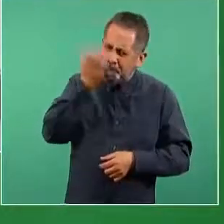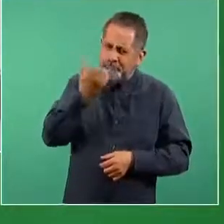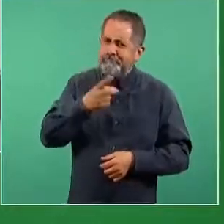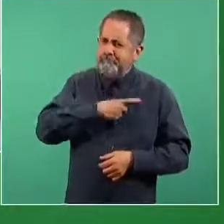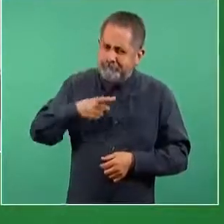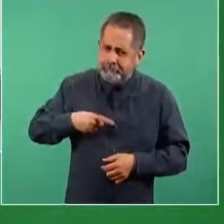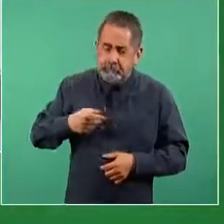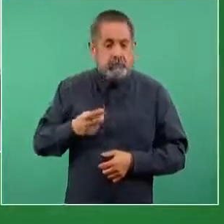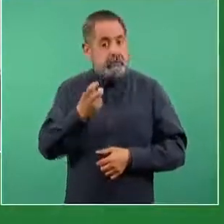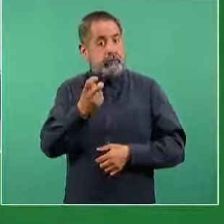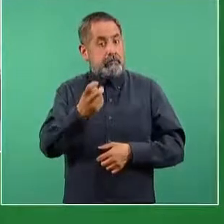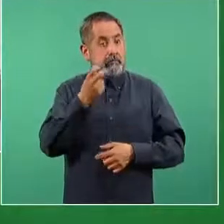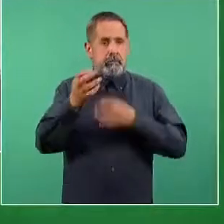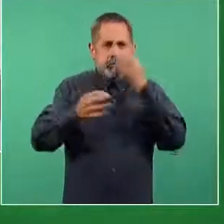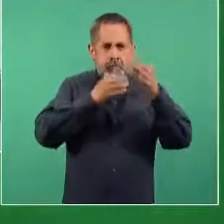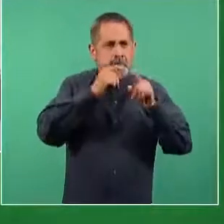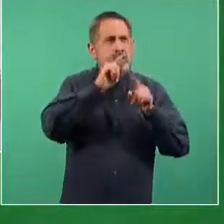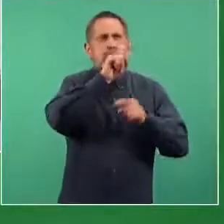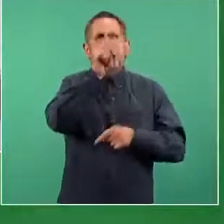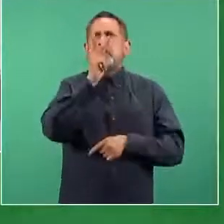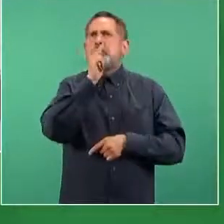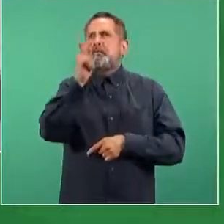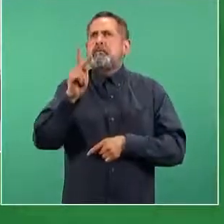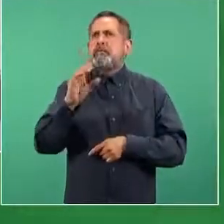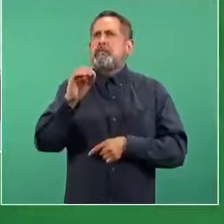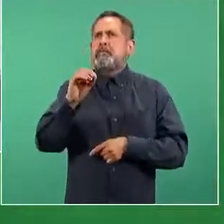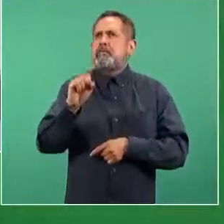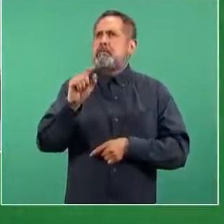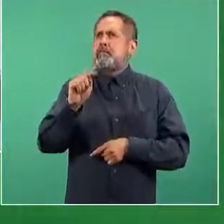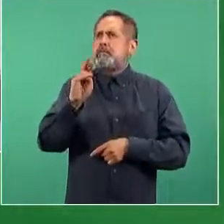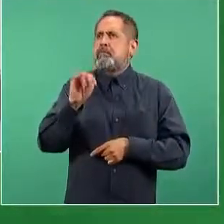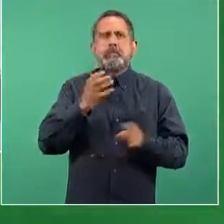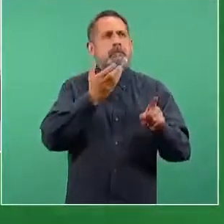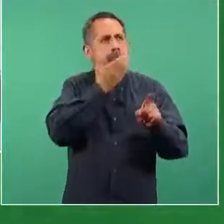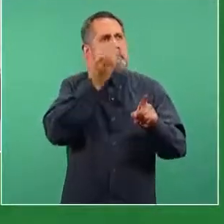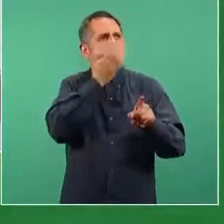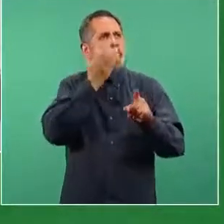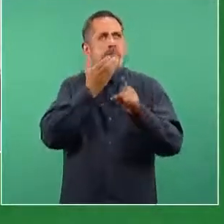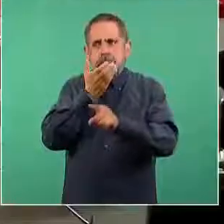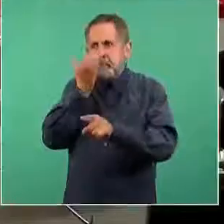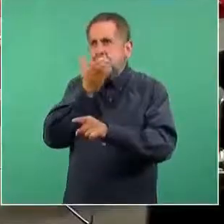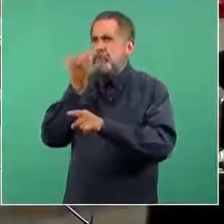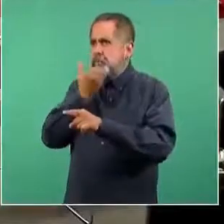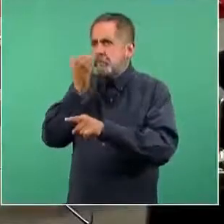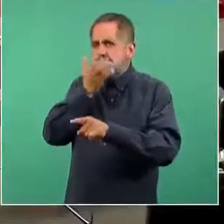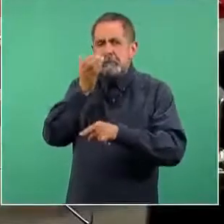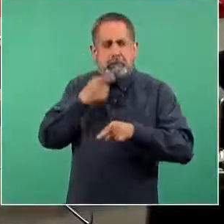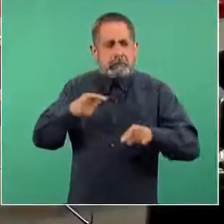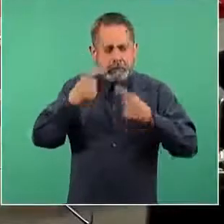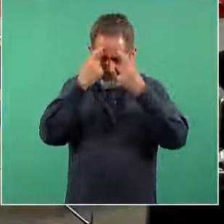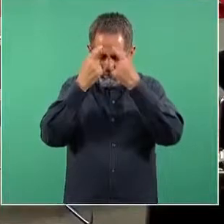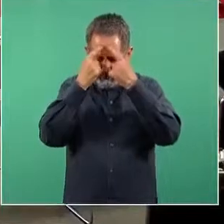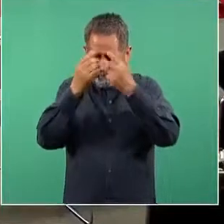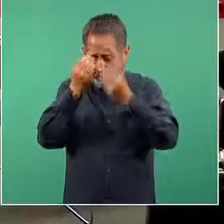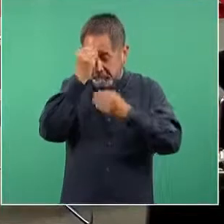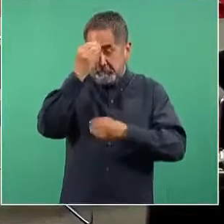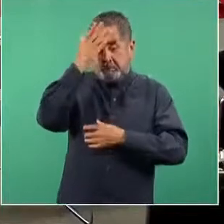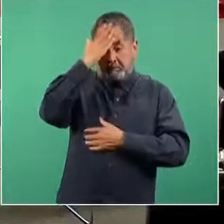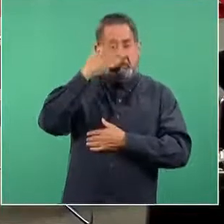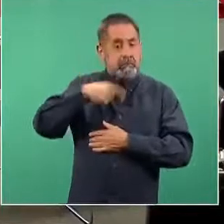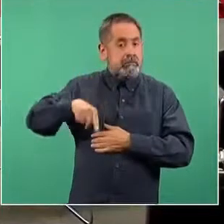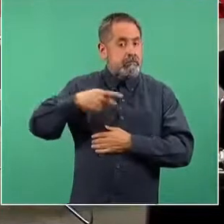todos los operativos que llevamos a cabo a lo largo y ancho del estado. La siguiente lámina, por favor.